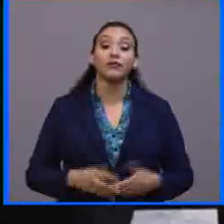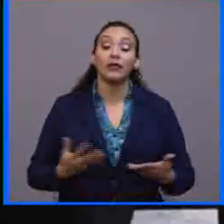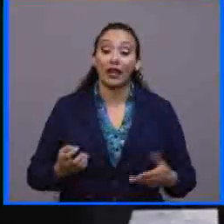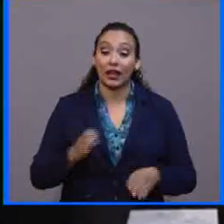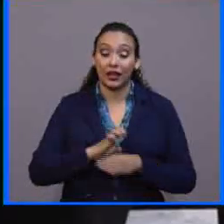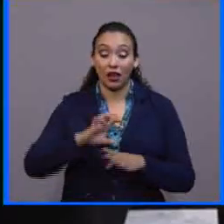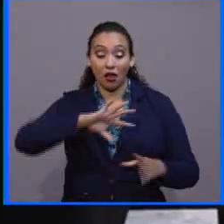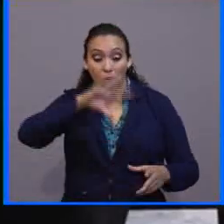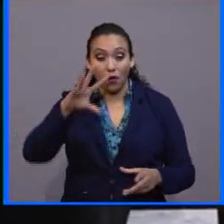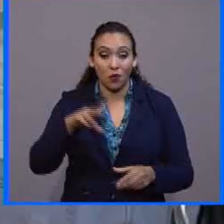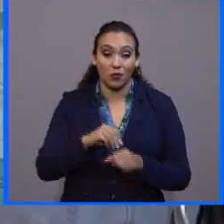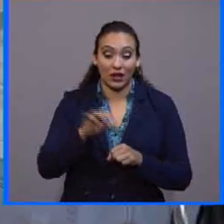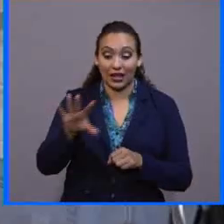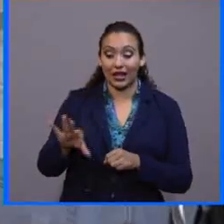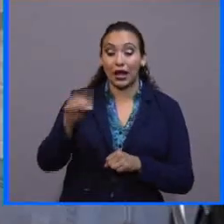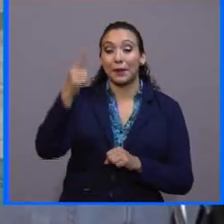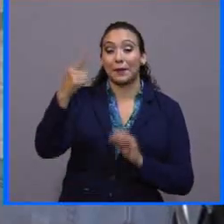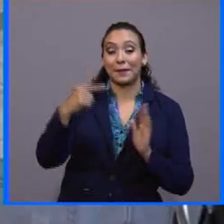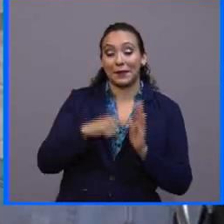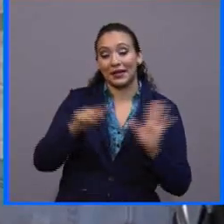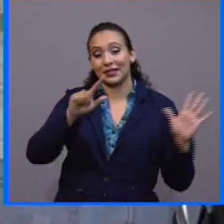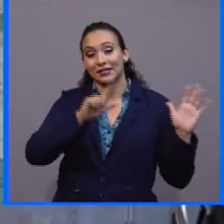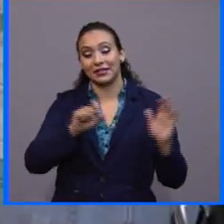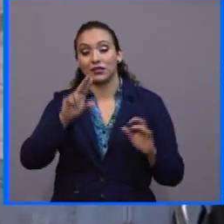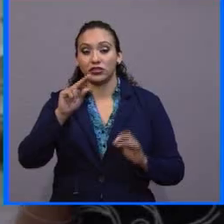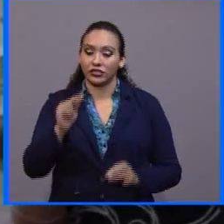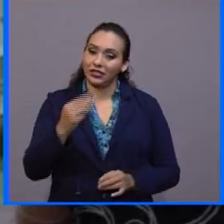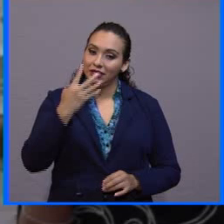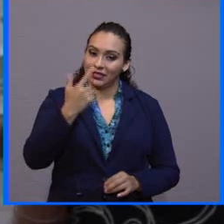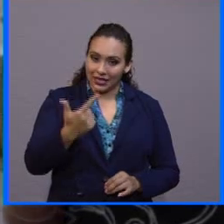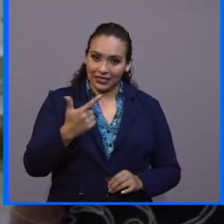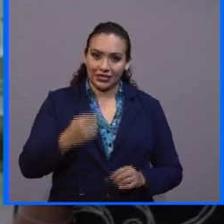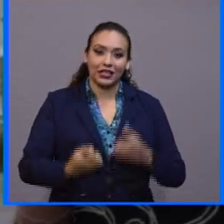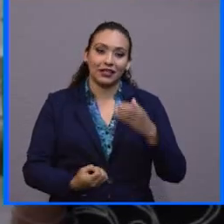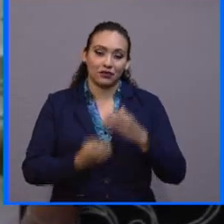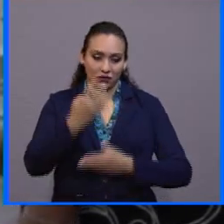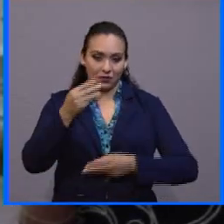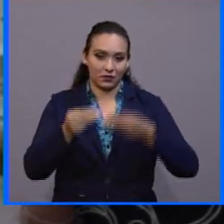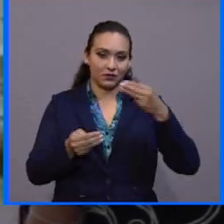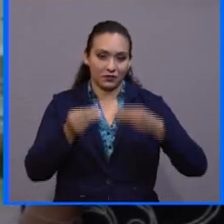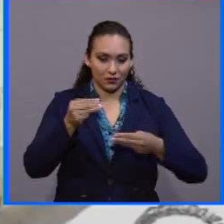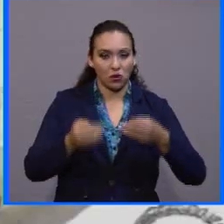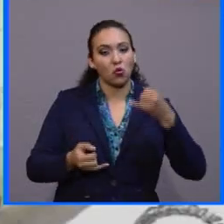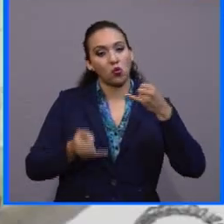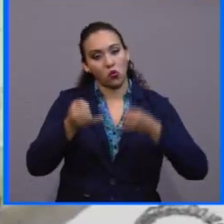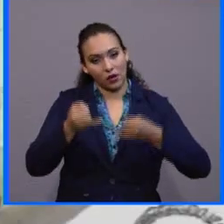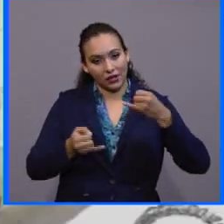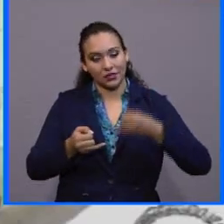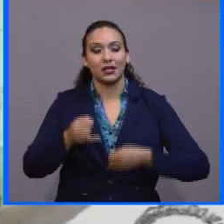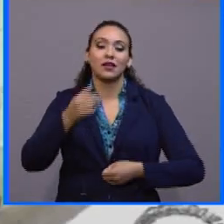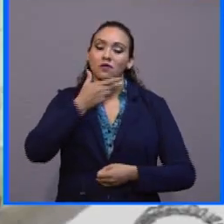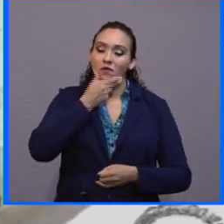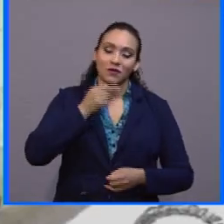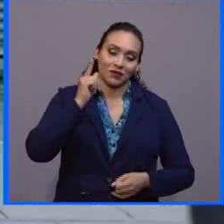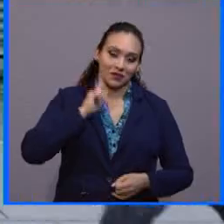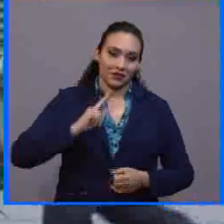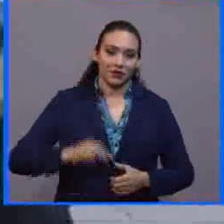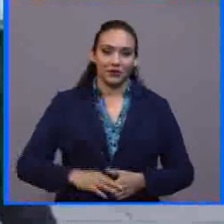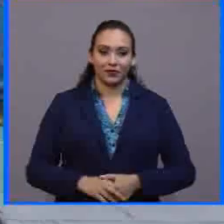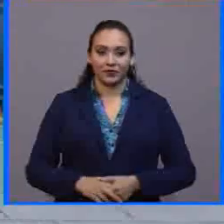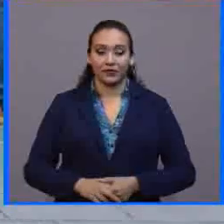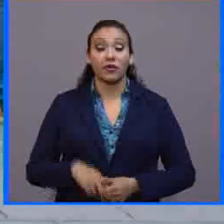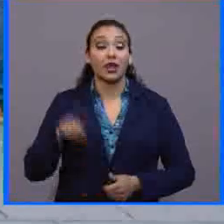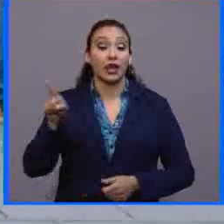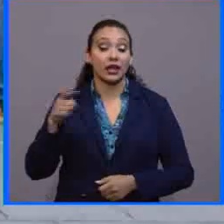total van a elegir a 1.787 cargos de magistraturas, juezas y jueces locales.